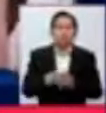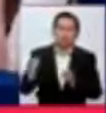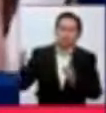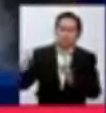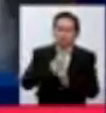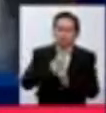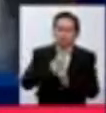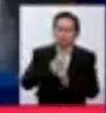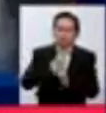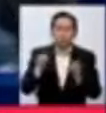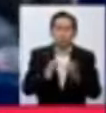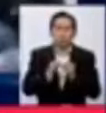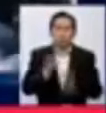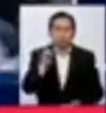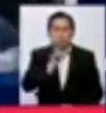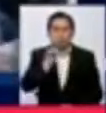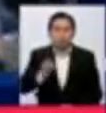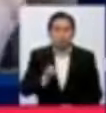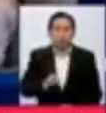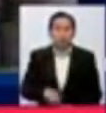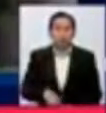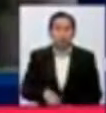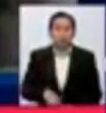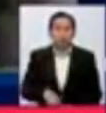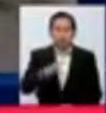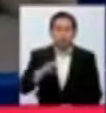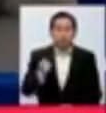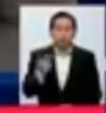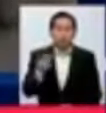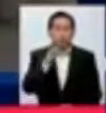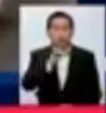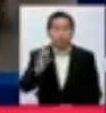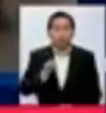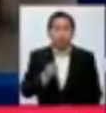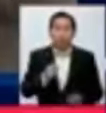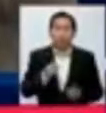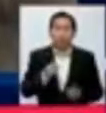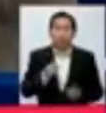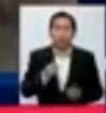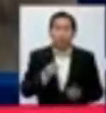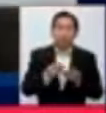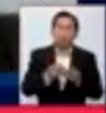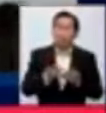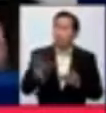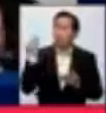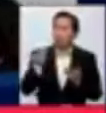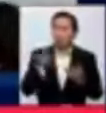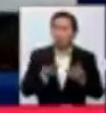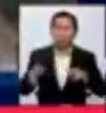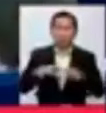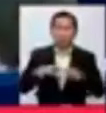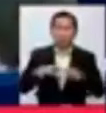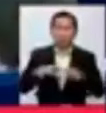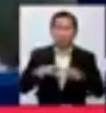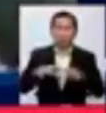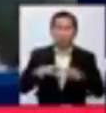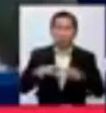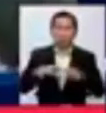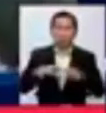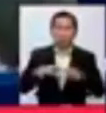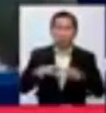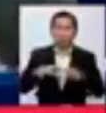violencia, la subida de 113% en denuncias del 2013 a la fecha, tiene que